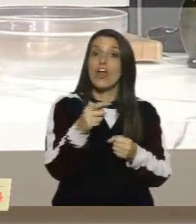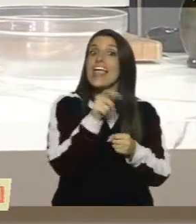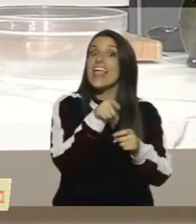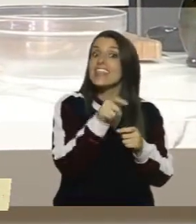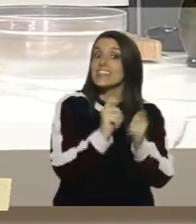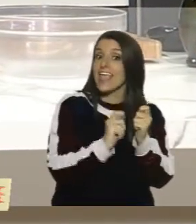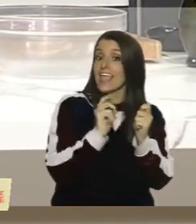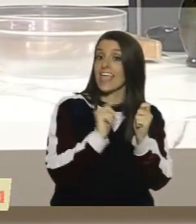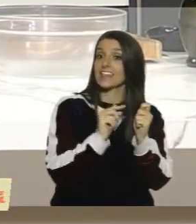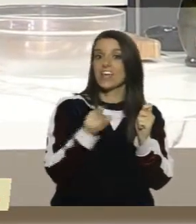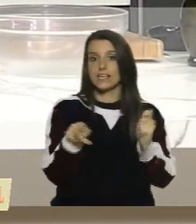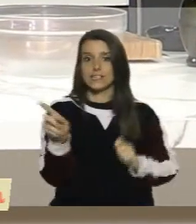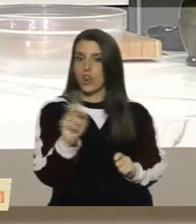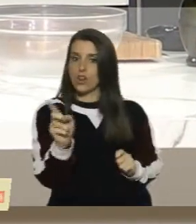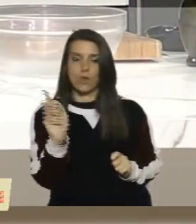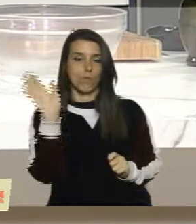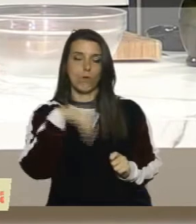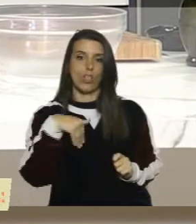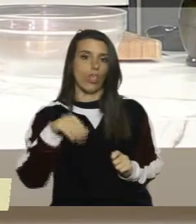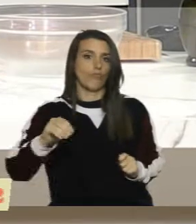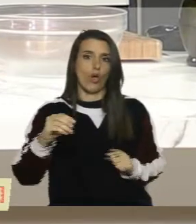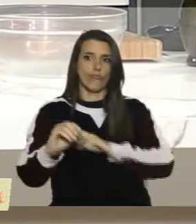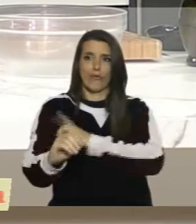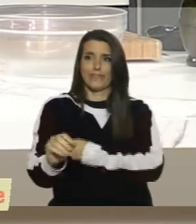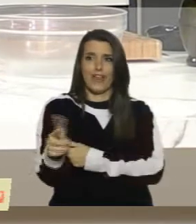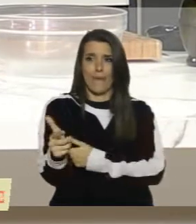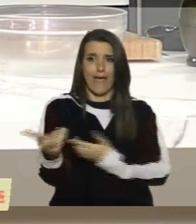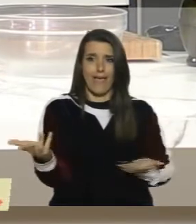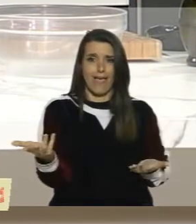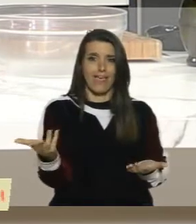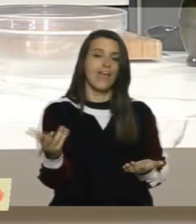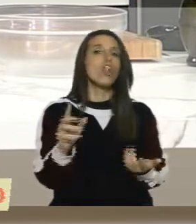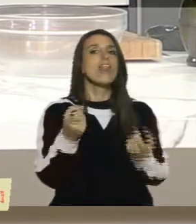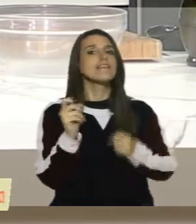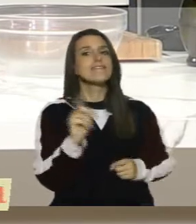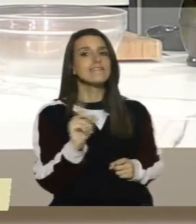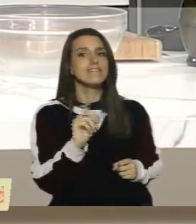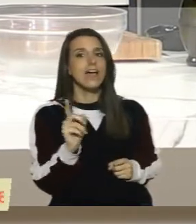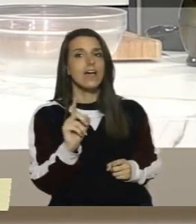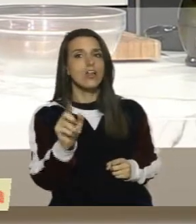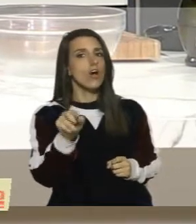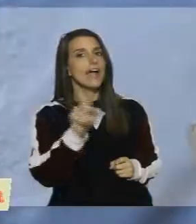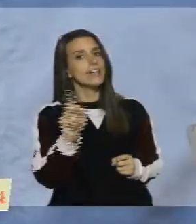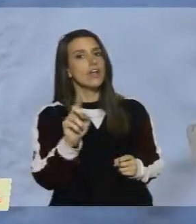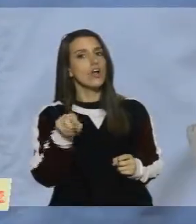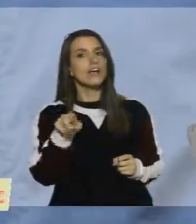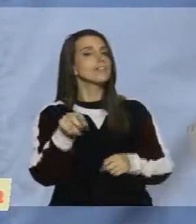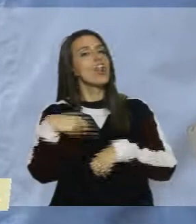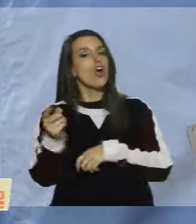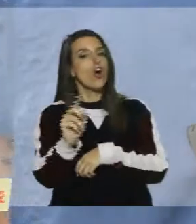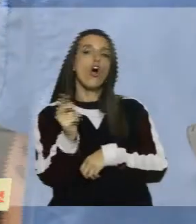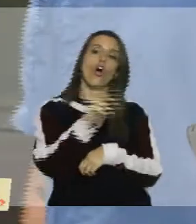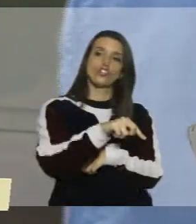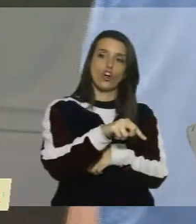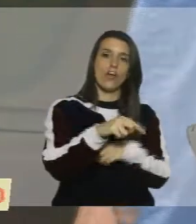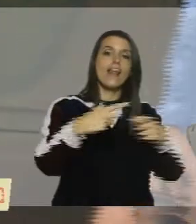porque este otro no puedo. No me da la fuerza para atacar. No es necesario. En este vamos a hacer un relleno, en este vamos a hacer